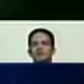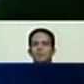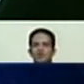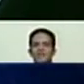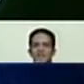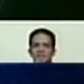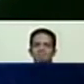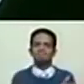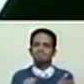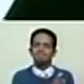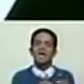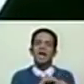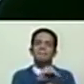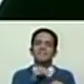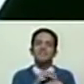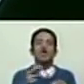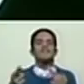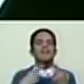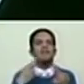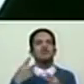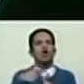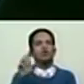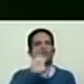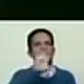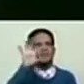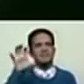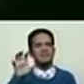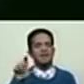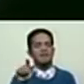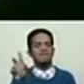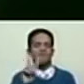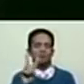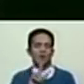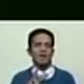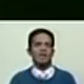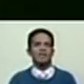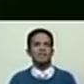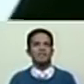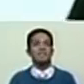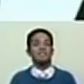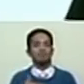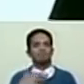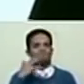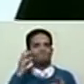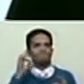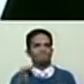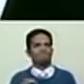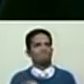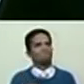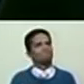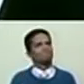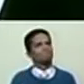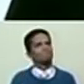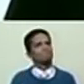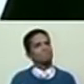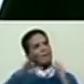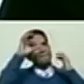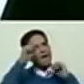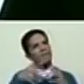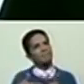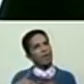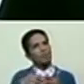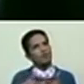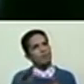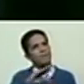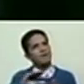Ministerio del Poder Popular para las Relaciones Exteriores de la República Bolivariana de Venezuela la seguridad de su más alta consideración. Embajada de los Estados Unidos de